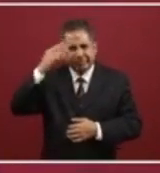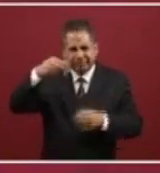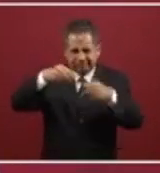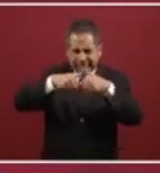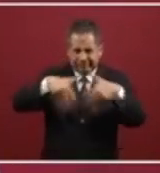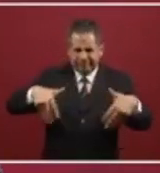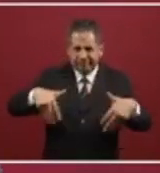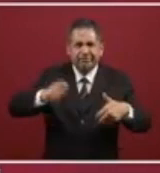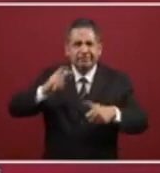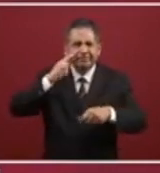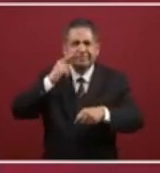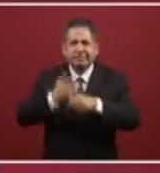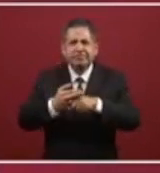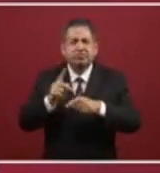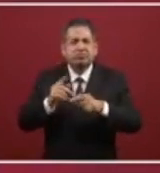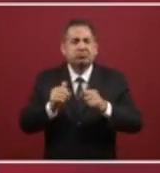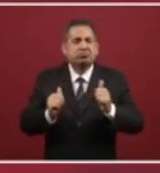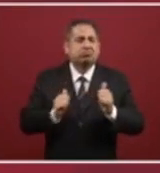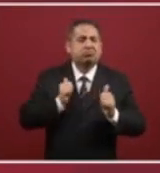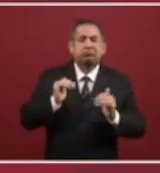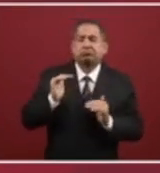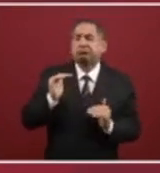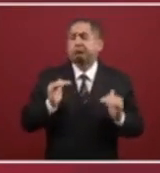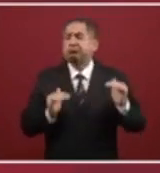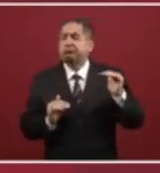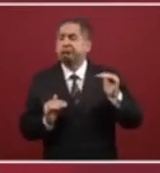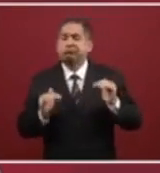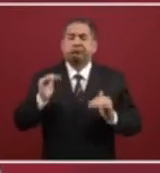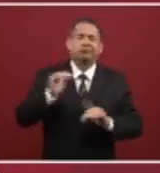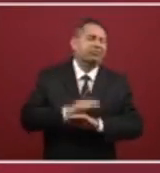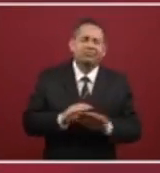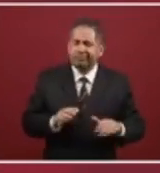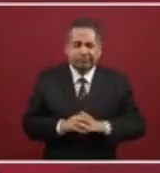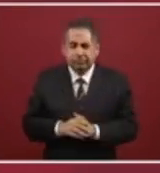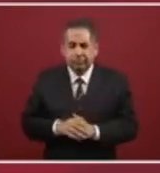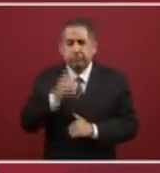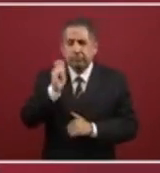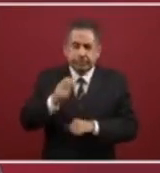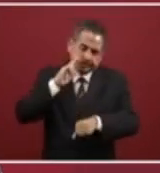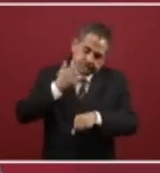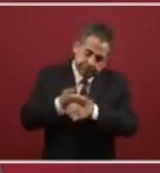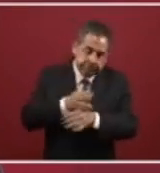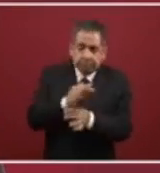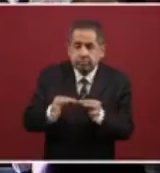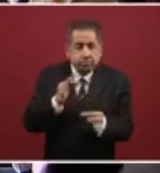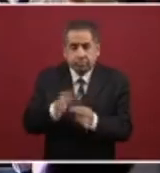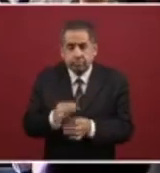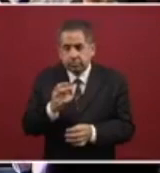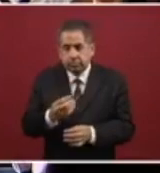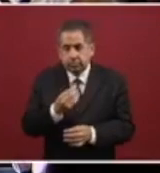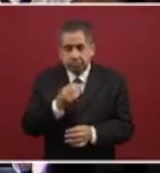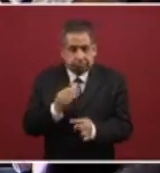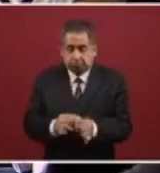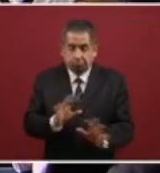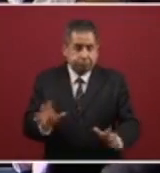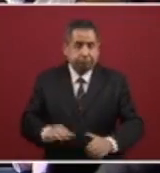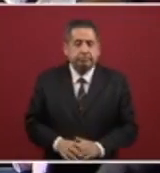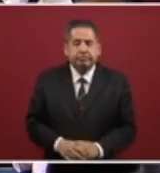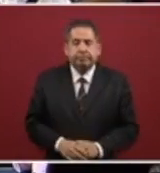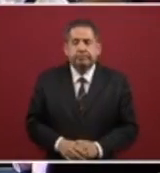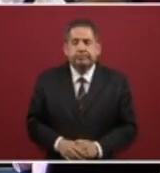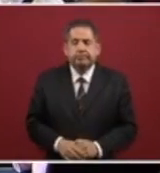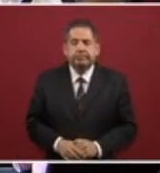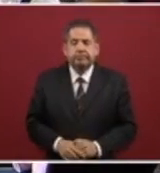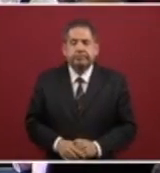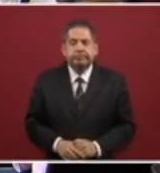de responsabilidad y no de vanidad. Es de que eres responsable y vamos a cumplir. Por favor.